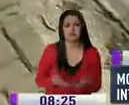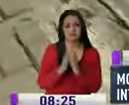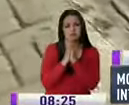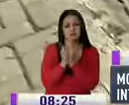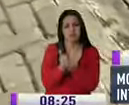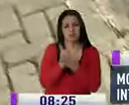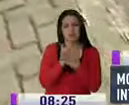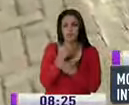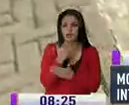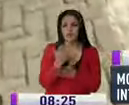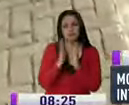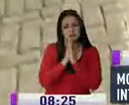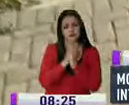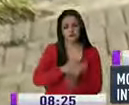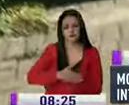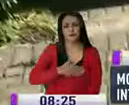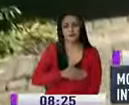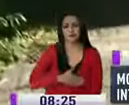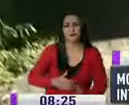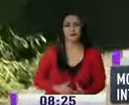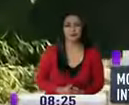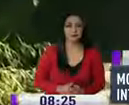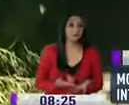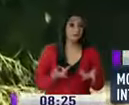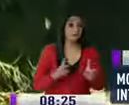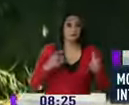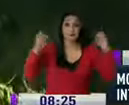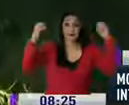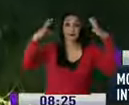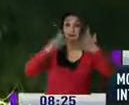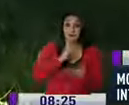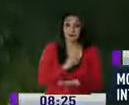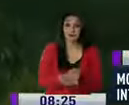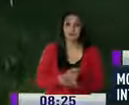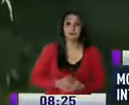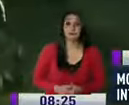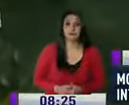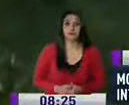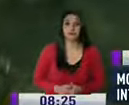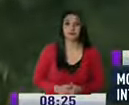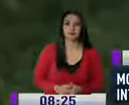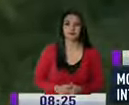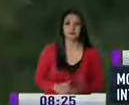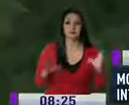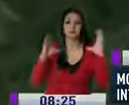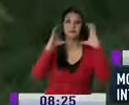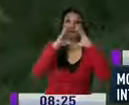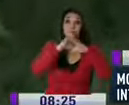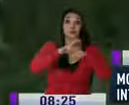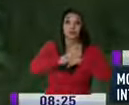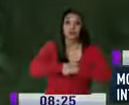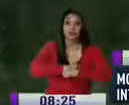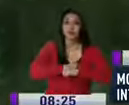con un parquecito, por favor. Y también con el alumbrado público, ¿no? Entiendo que en las noches esto es realmente oscuro, no hay luz. No hay